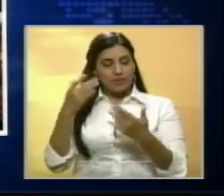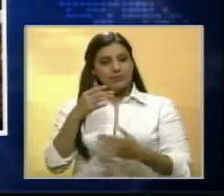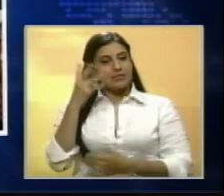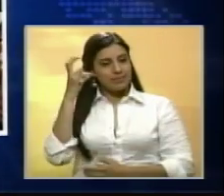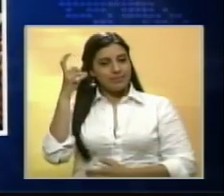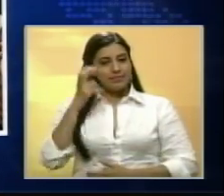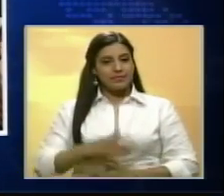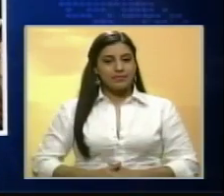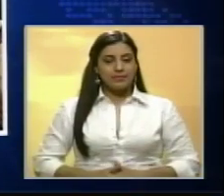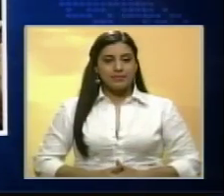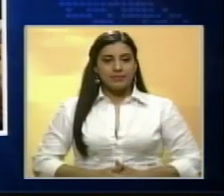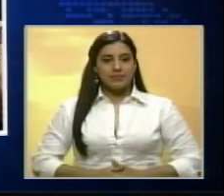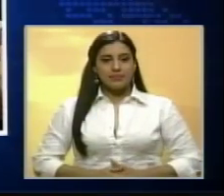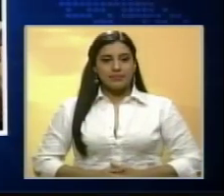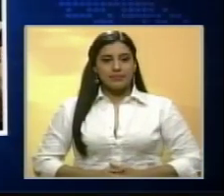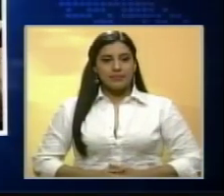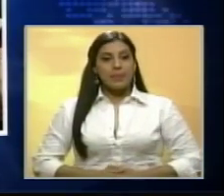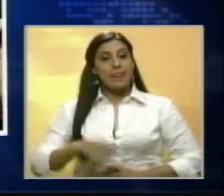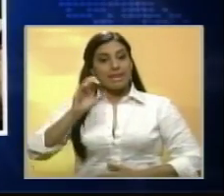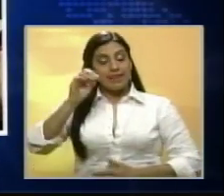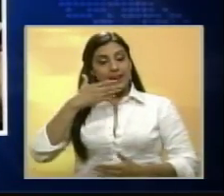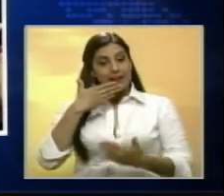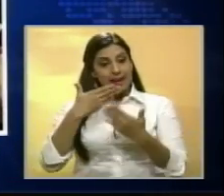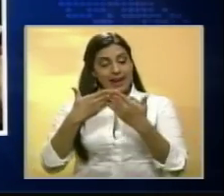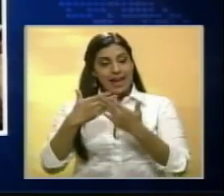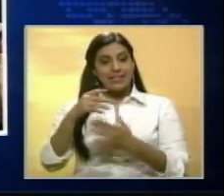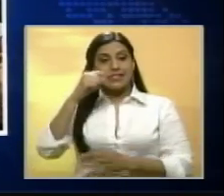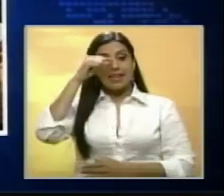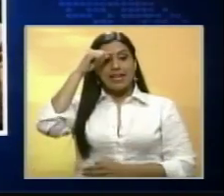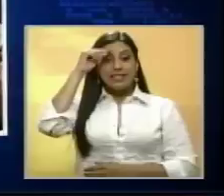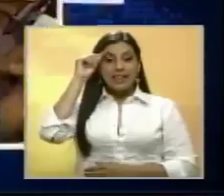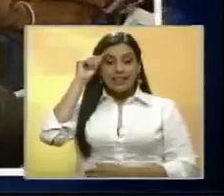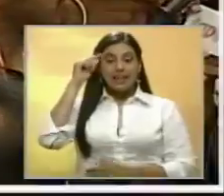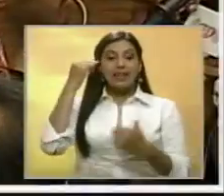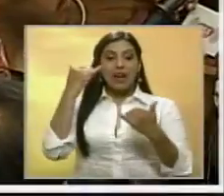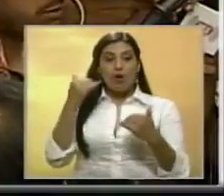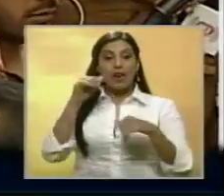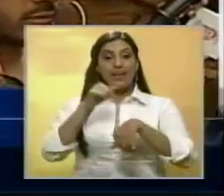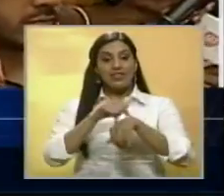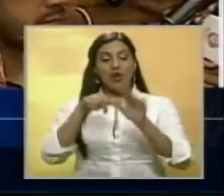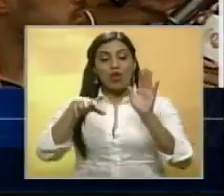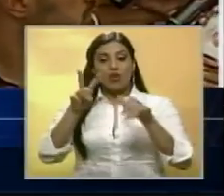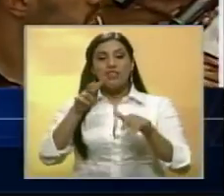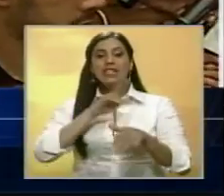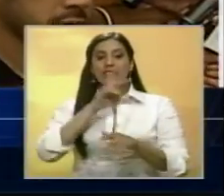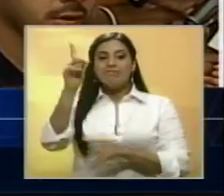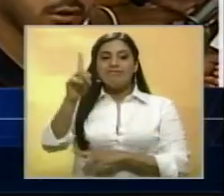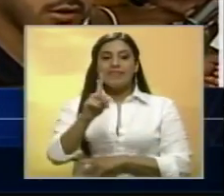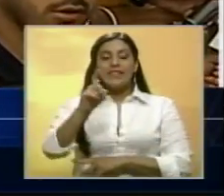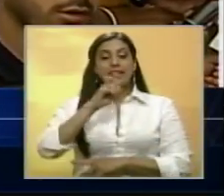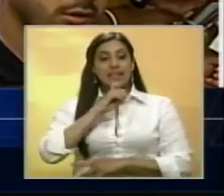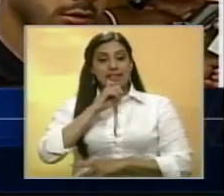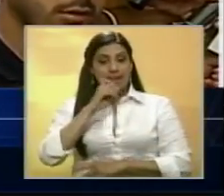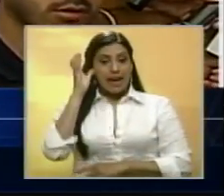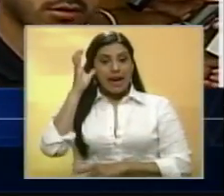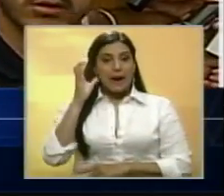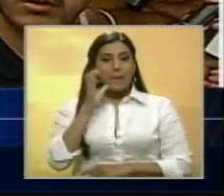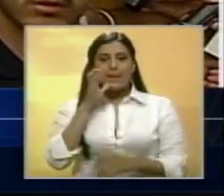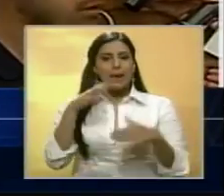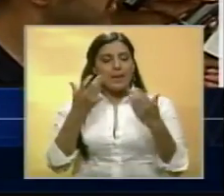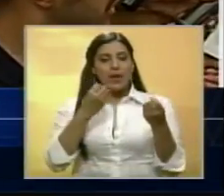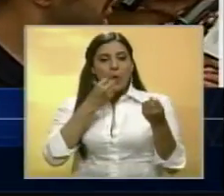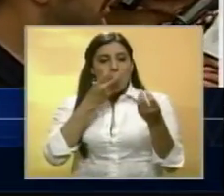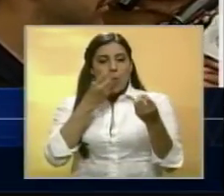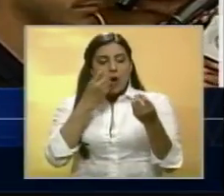te escuchamos. Gracias, Andrina. Buenas tardes. A esta hora ya se encuentra aquí Enrique Capriles Radonsky para